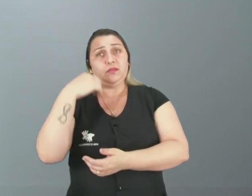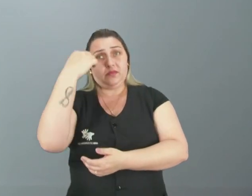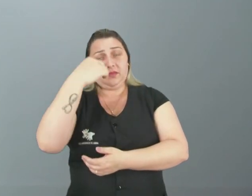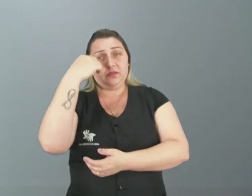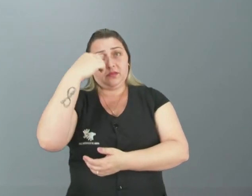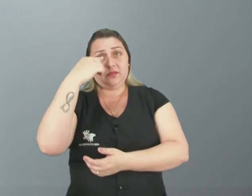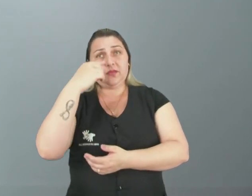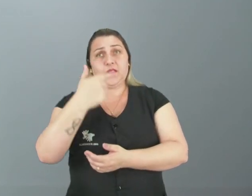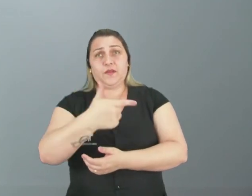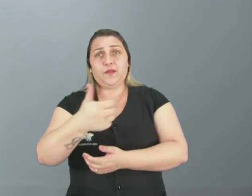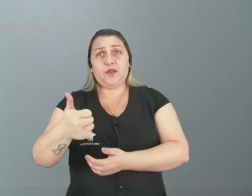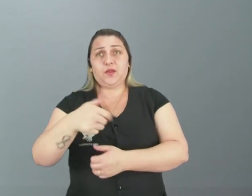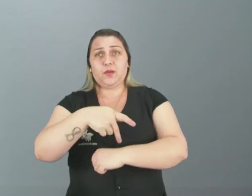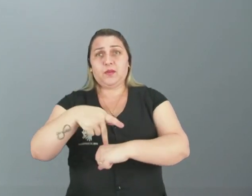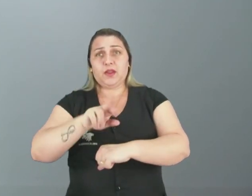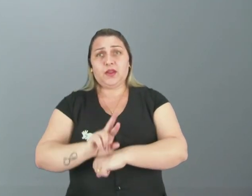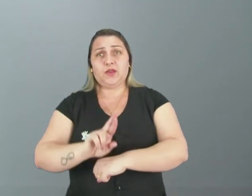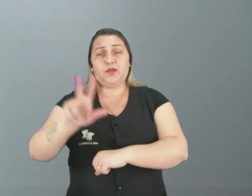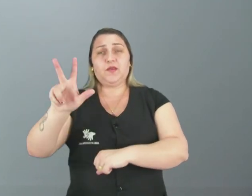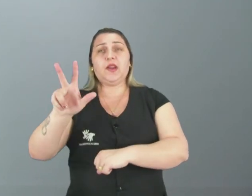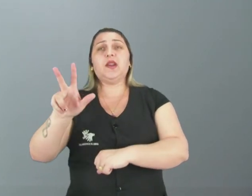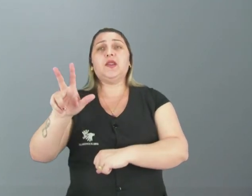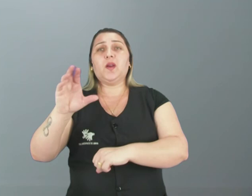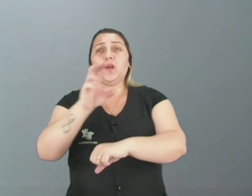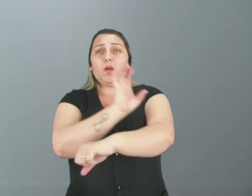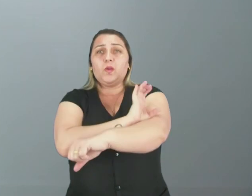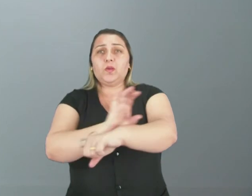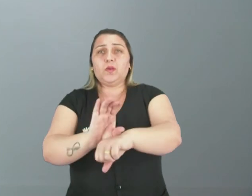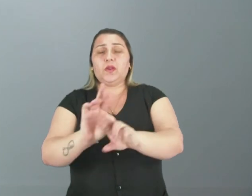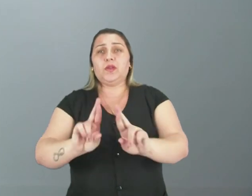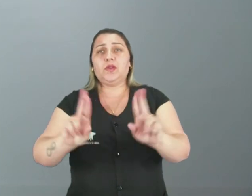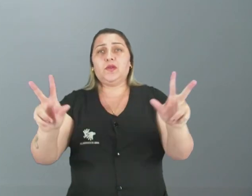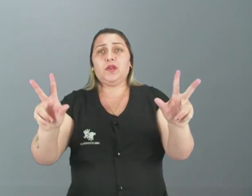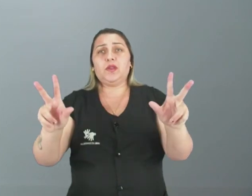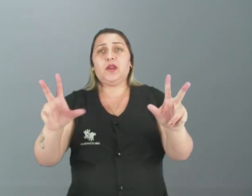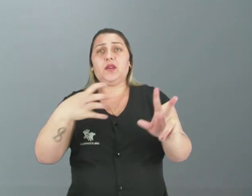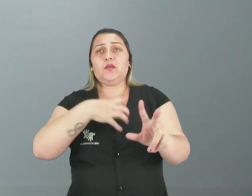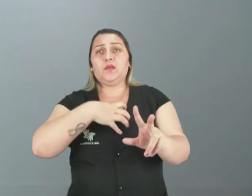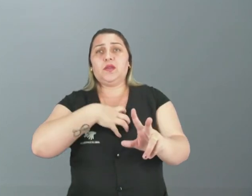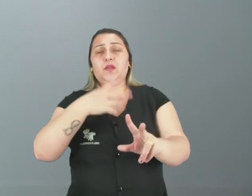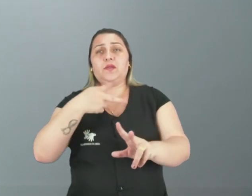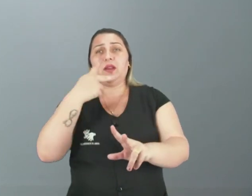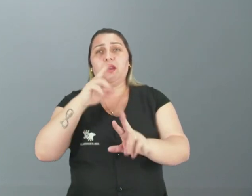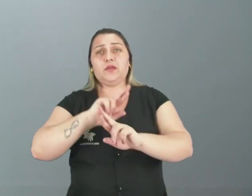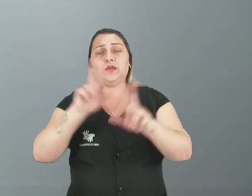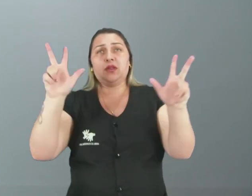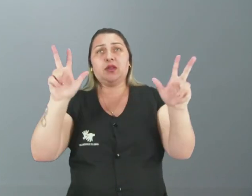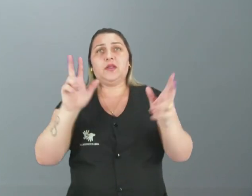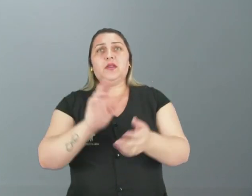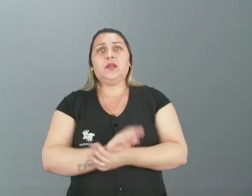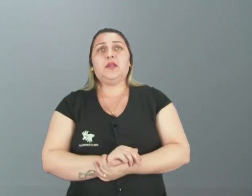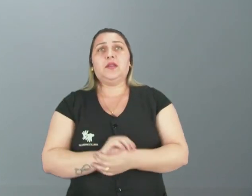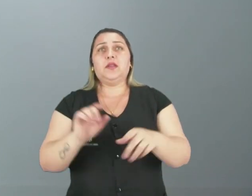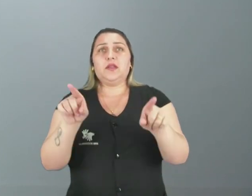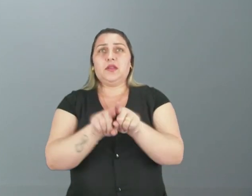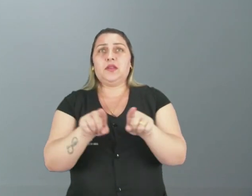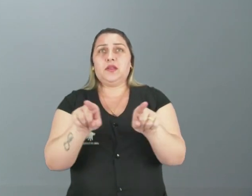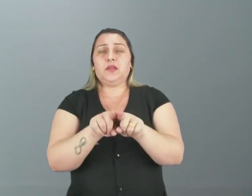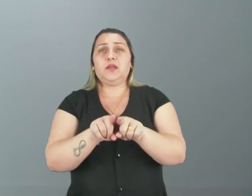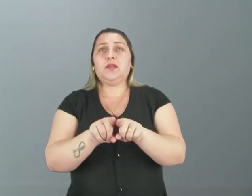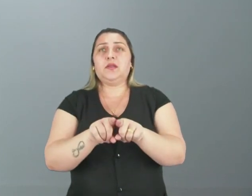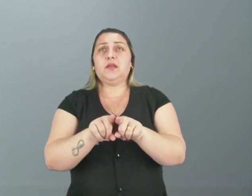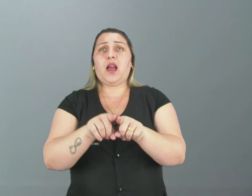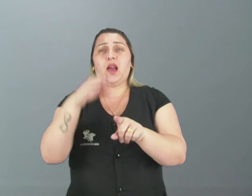española, que son 21 países diferentes, con culturas diferentes, con maneras de hablar diferentes, ¿sí? También nos ayuda